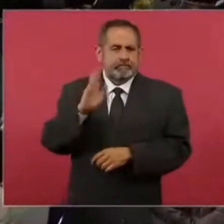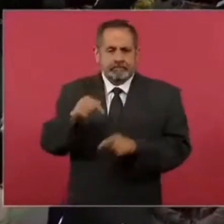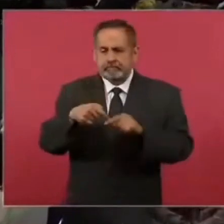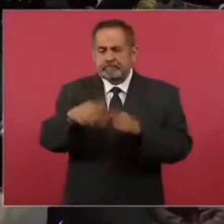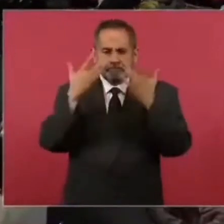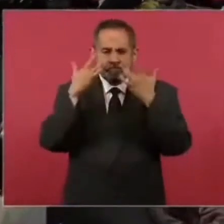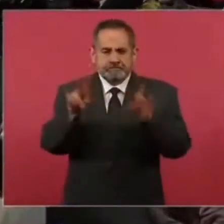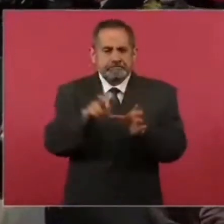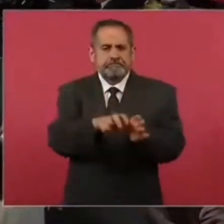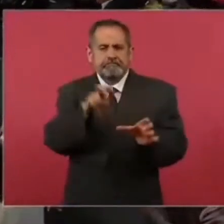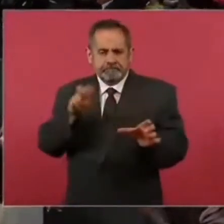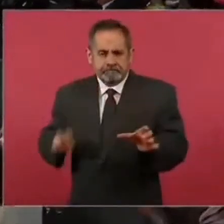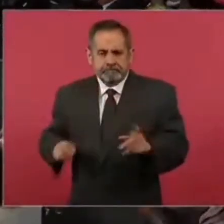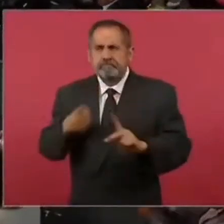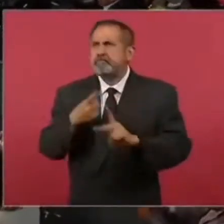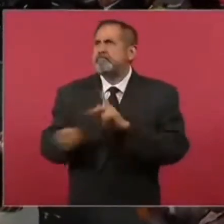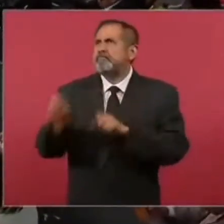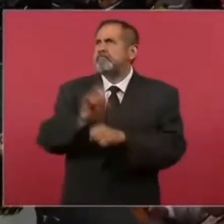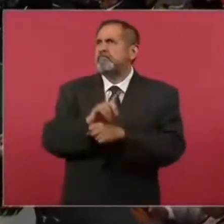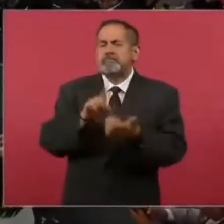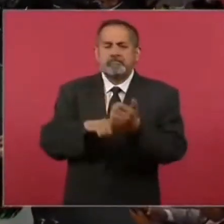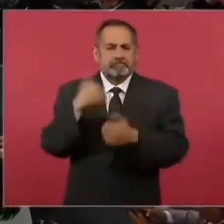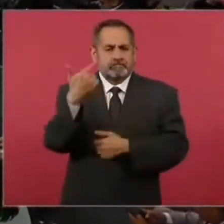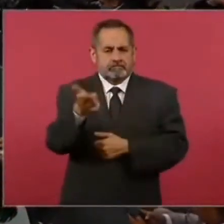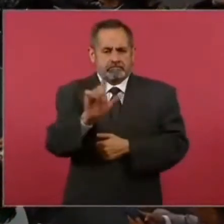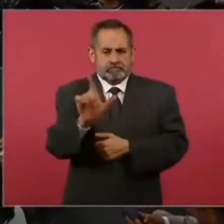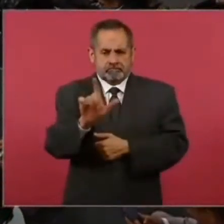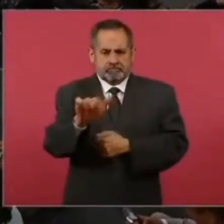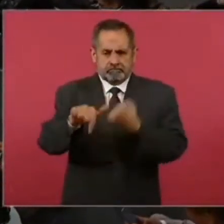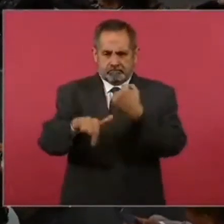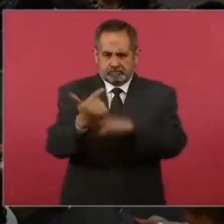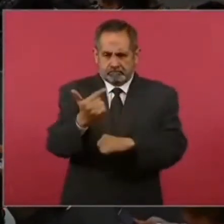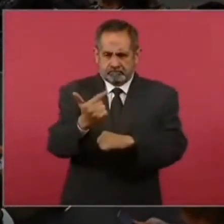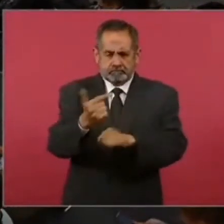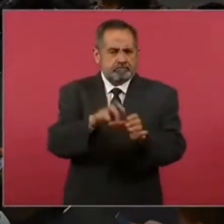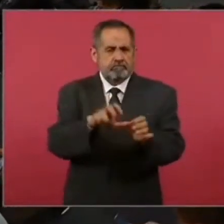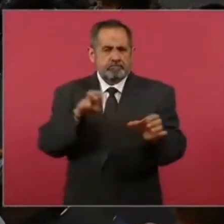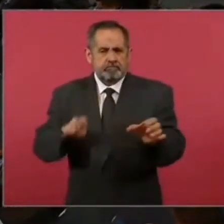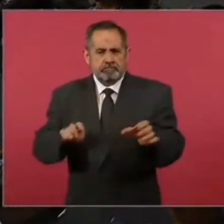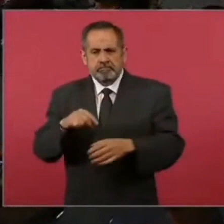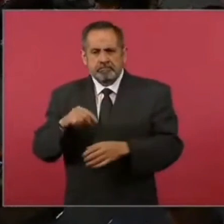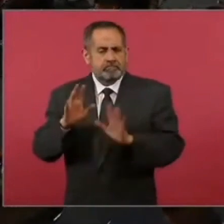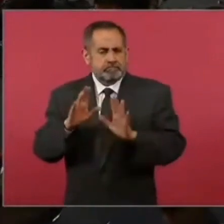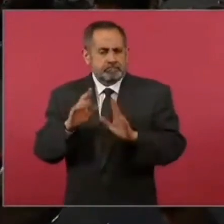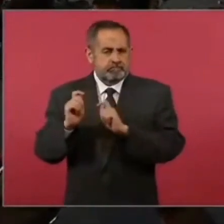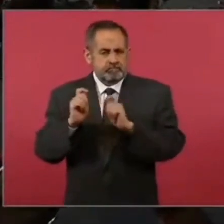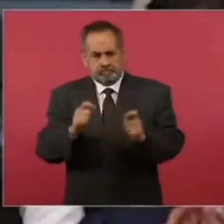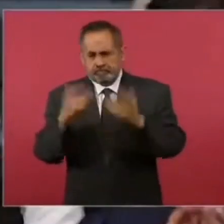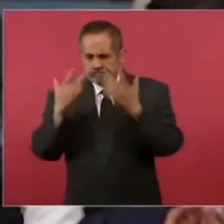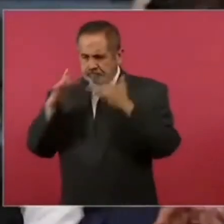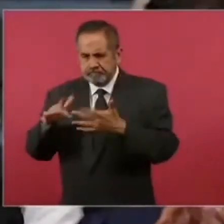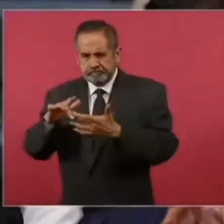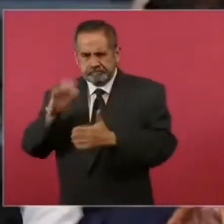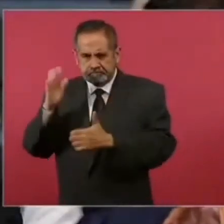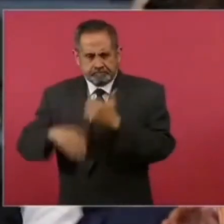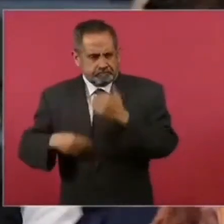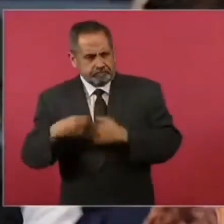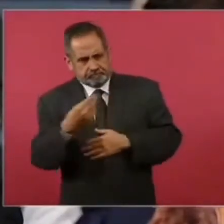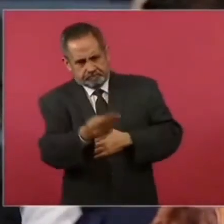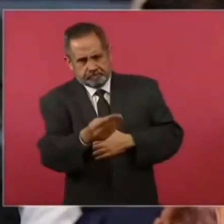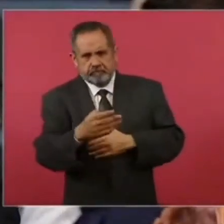separará del cargo a partir del próximo lunes 12, que le entregará a usted su renuncia.